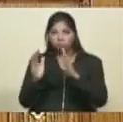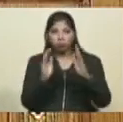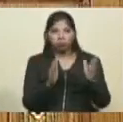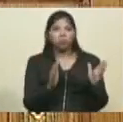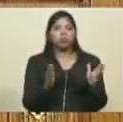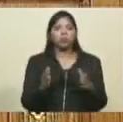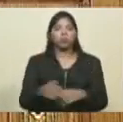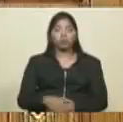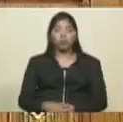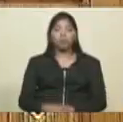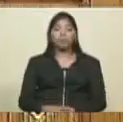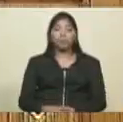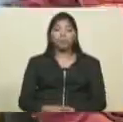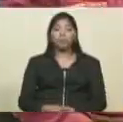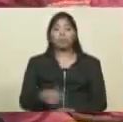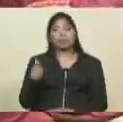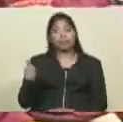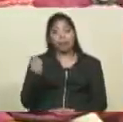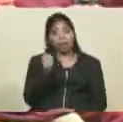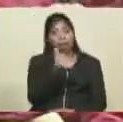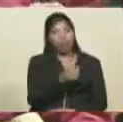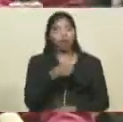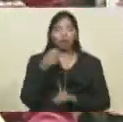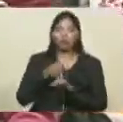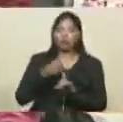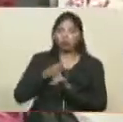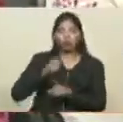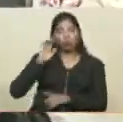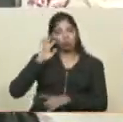de ejemplo de cada una de esas luchas.